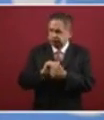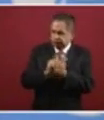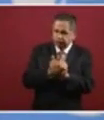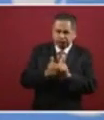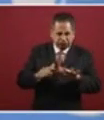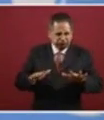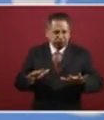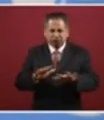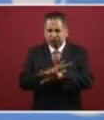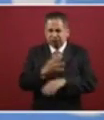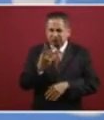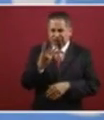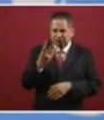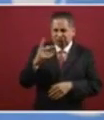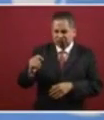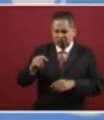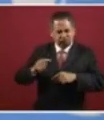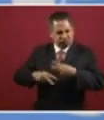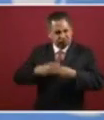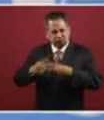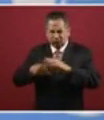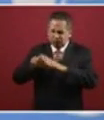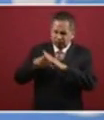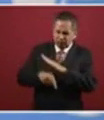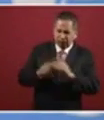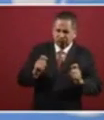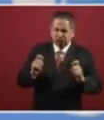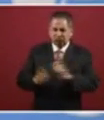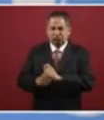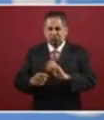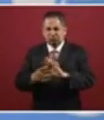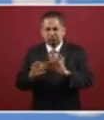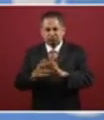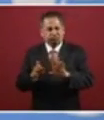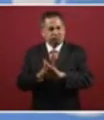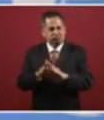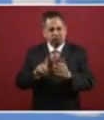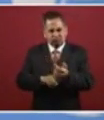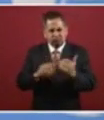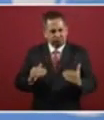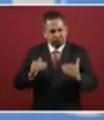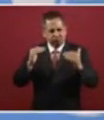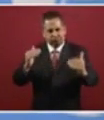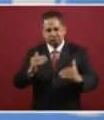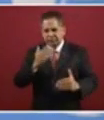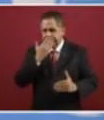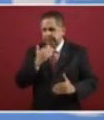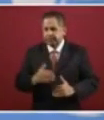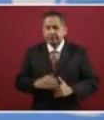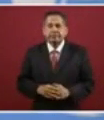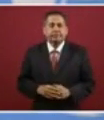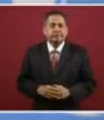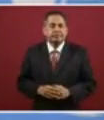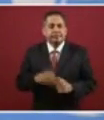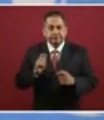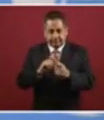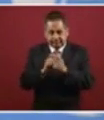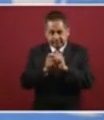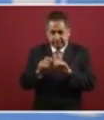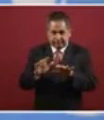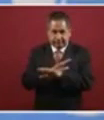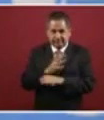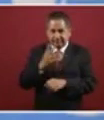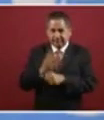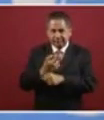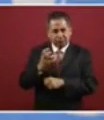en la superficie por encima esta es una transformación igual de